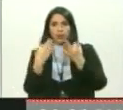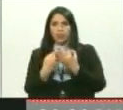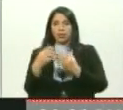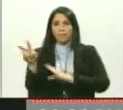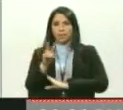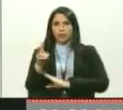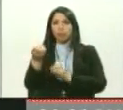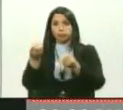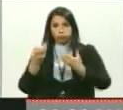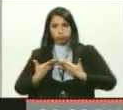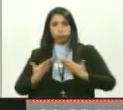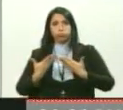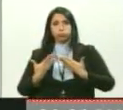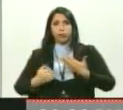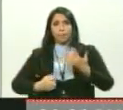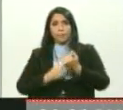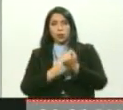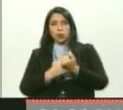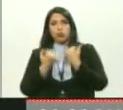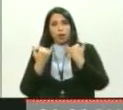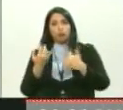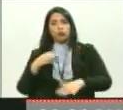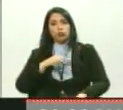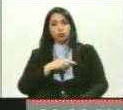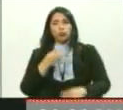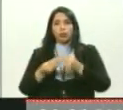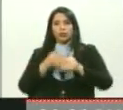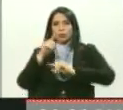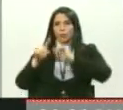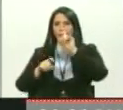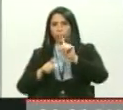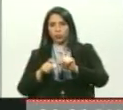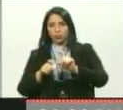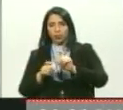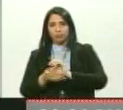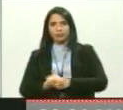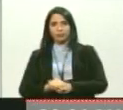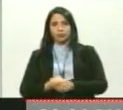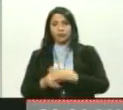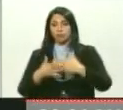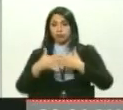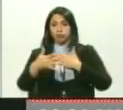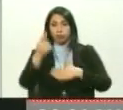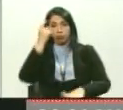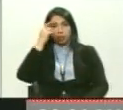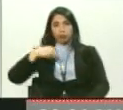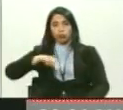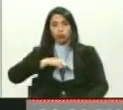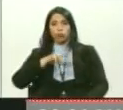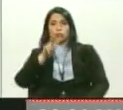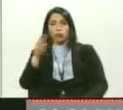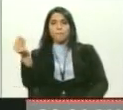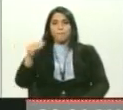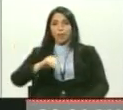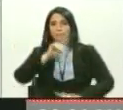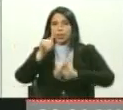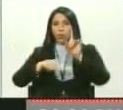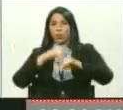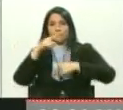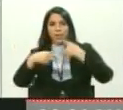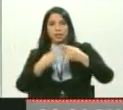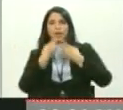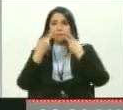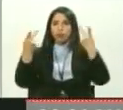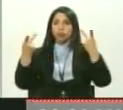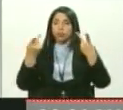dio su respaldo. Ahora estamos haciendo esta encuesta y en los próximos días vamos a hacer dos más. Mañana las anuncio.